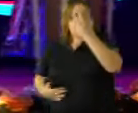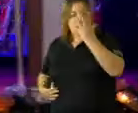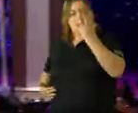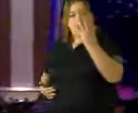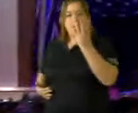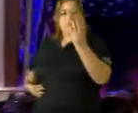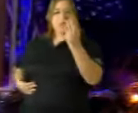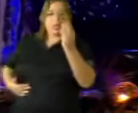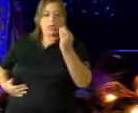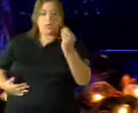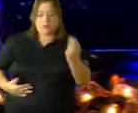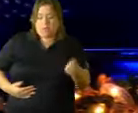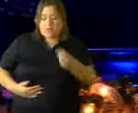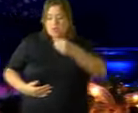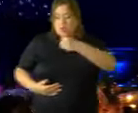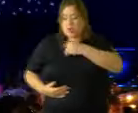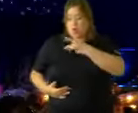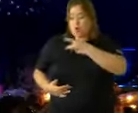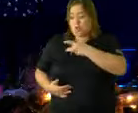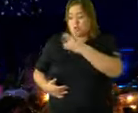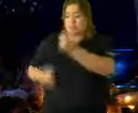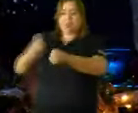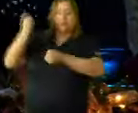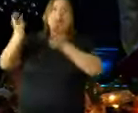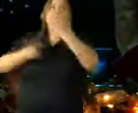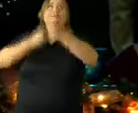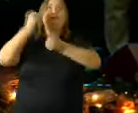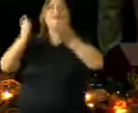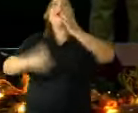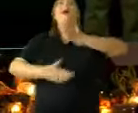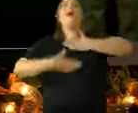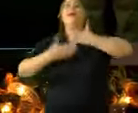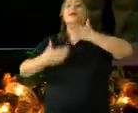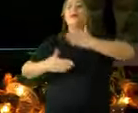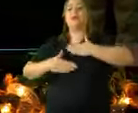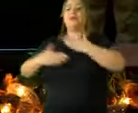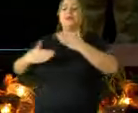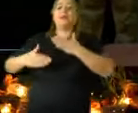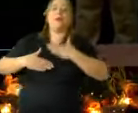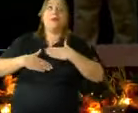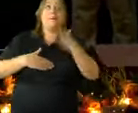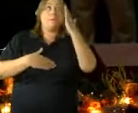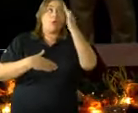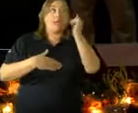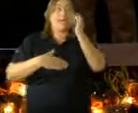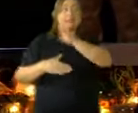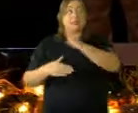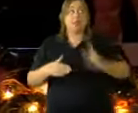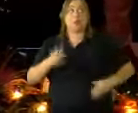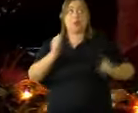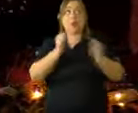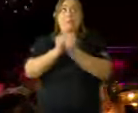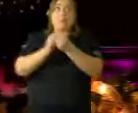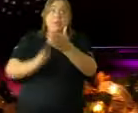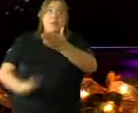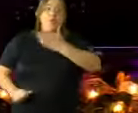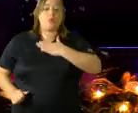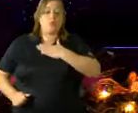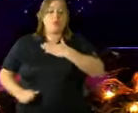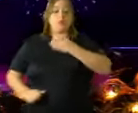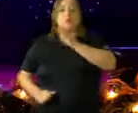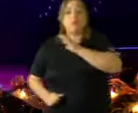mi alma canta, canta de alegría. Cristo está conmigo. Cristo está